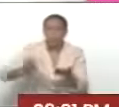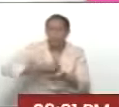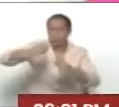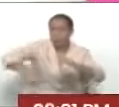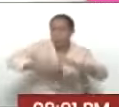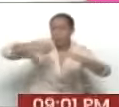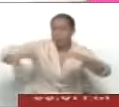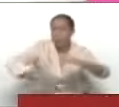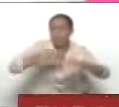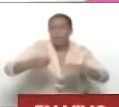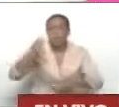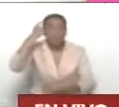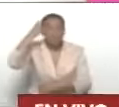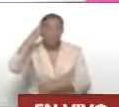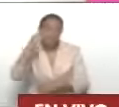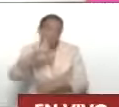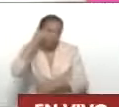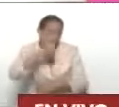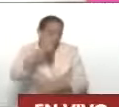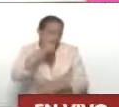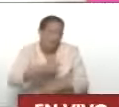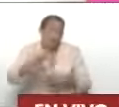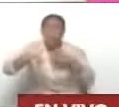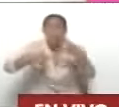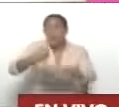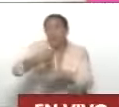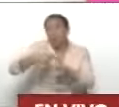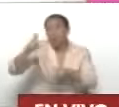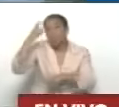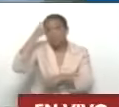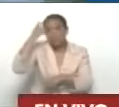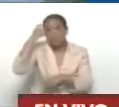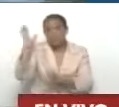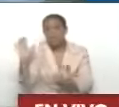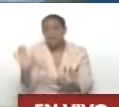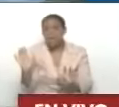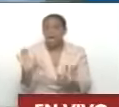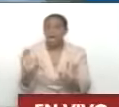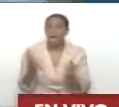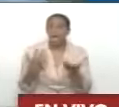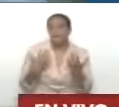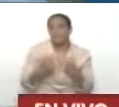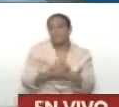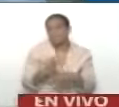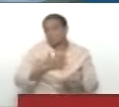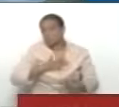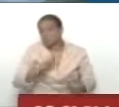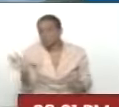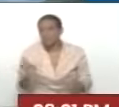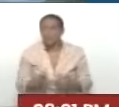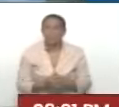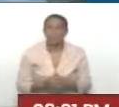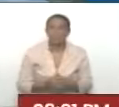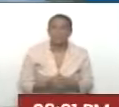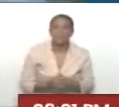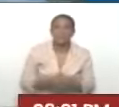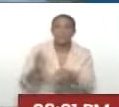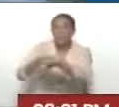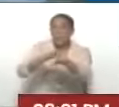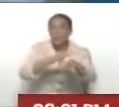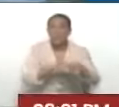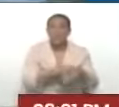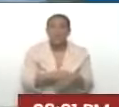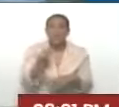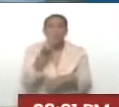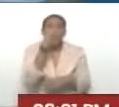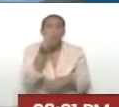lumpia, los días sábados. Y los demás días no sí son. Almorzado, ¿viste? Ay, me hubiese dicho, pero eso. Tuviera hecho un me pedido. Hubiese dicho y ¿cómo es